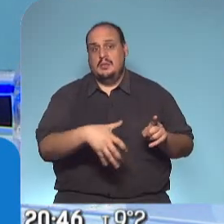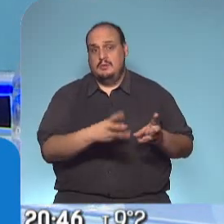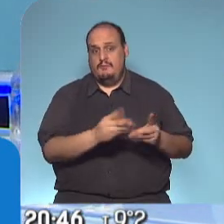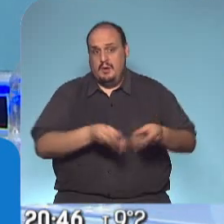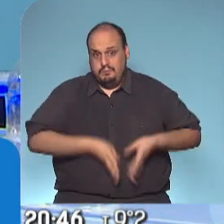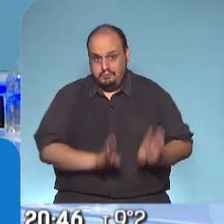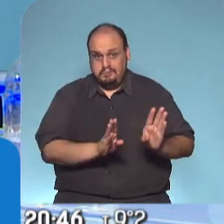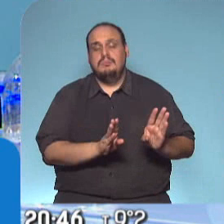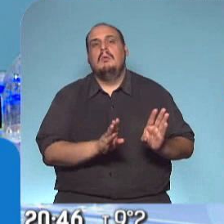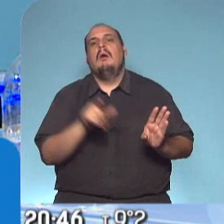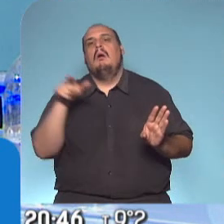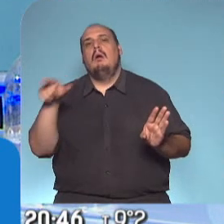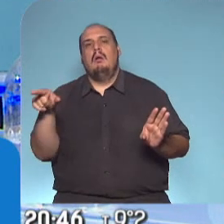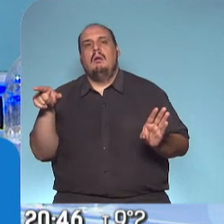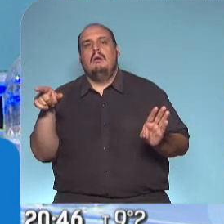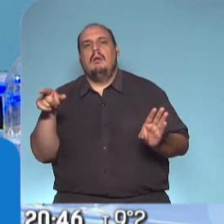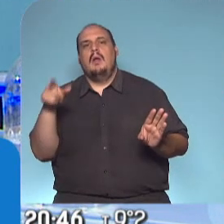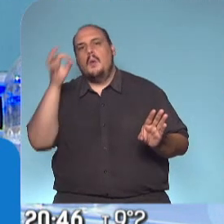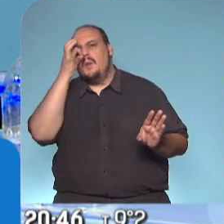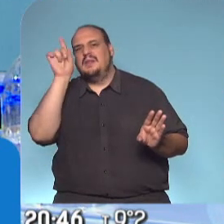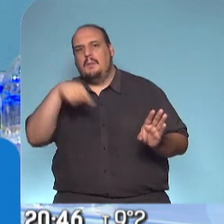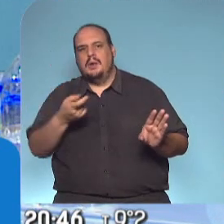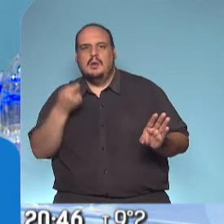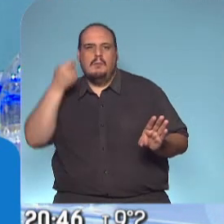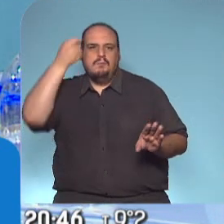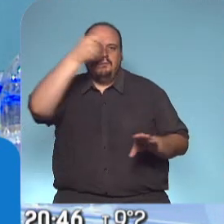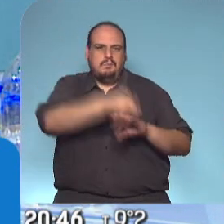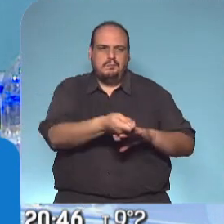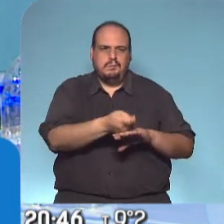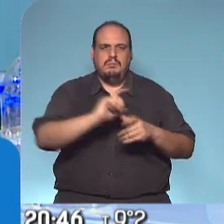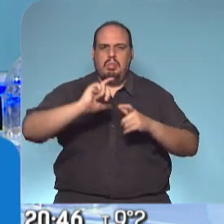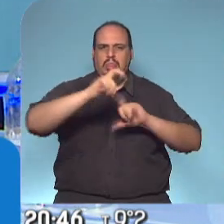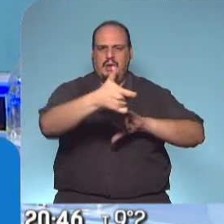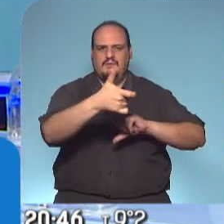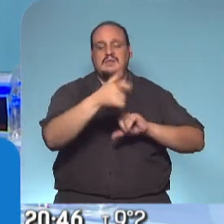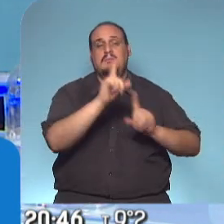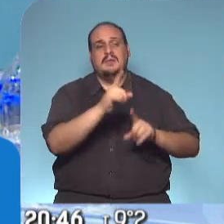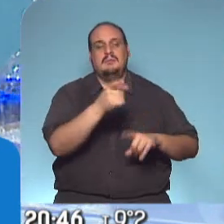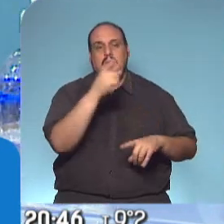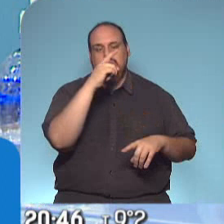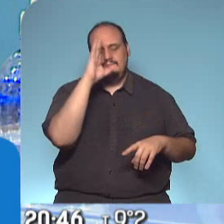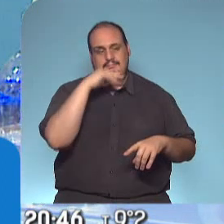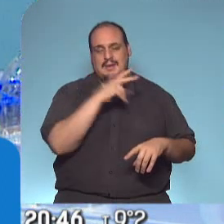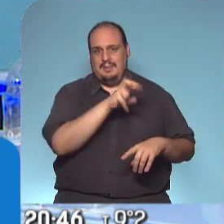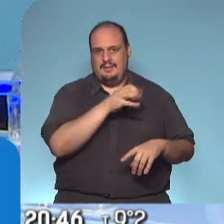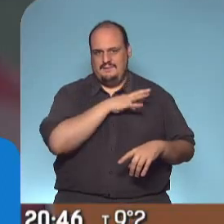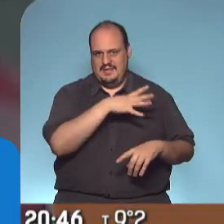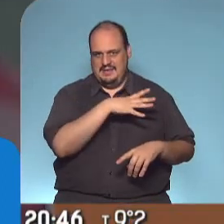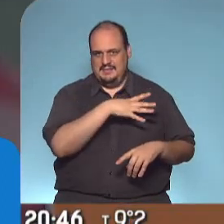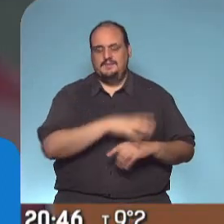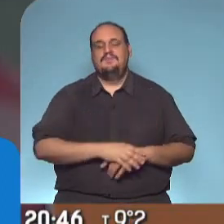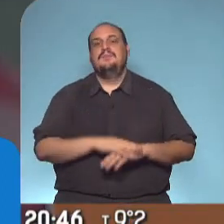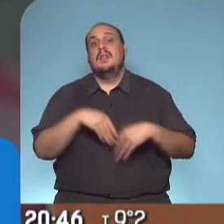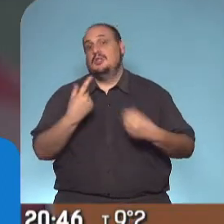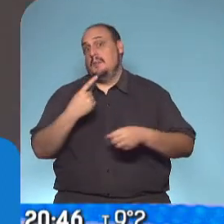el bebé se depositan ese 20% que no cobró en su momento cada uno de esos meses. Así que es bien importante que presente